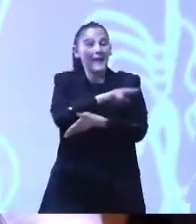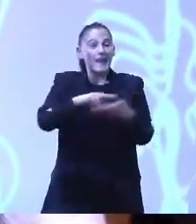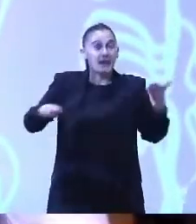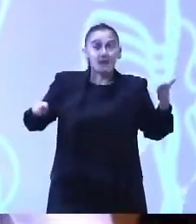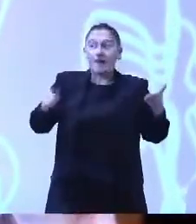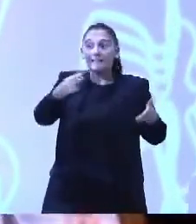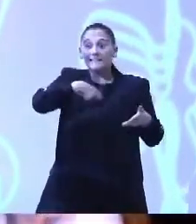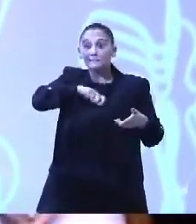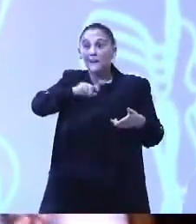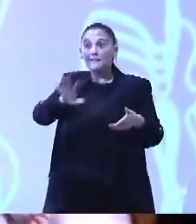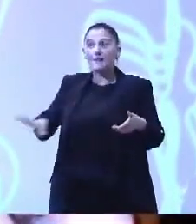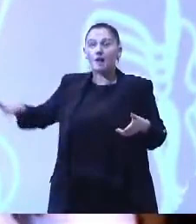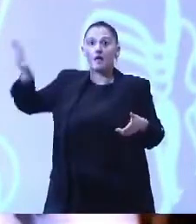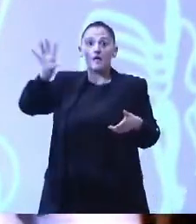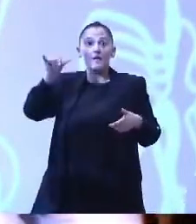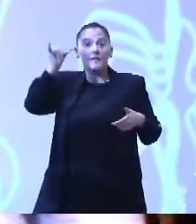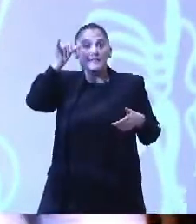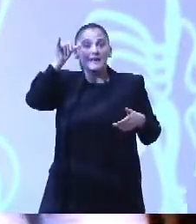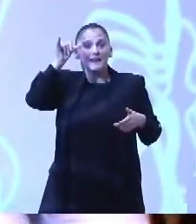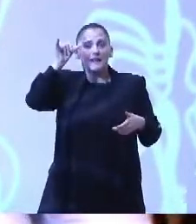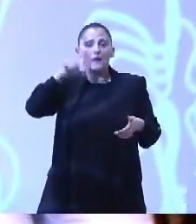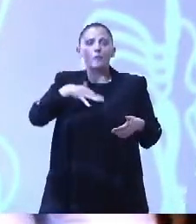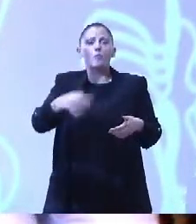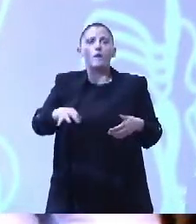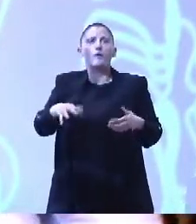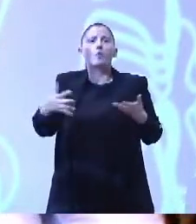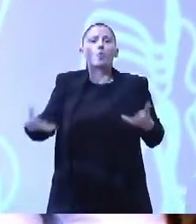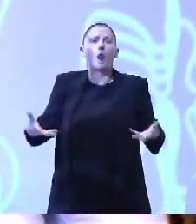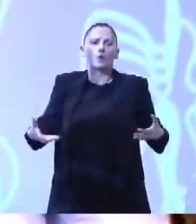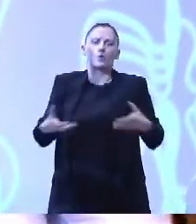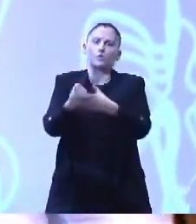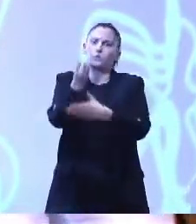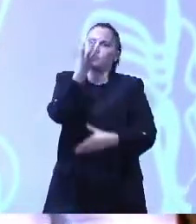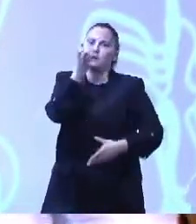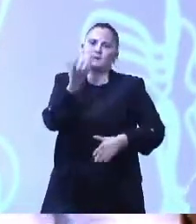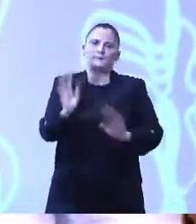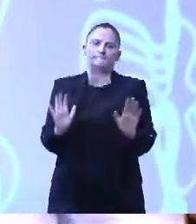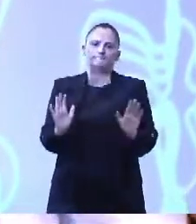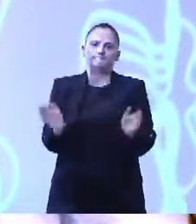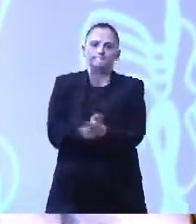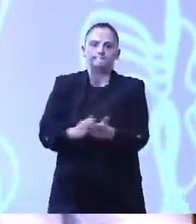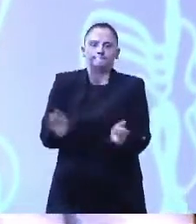y en España la izquierda que puede es el Partido Socialista.